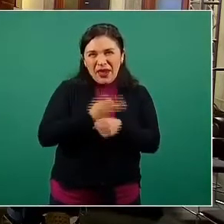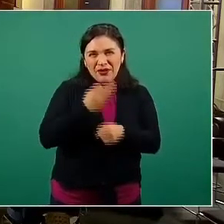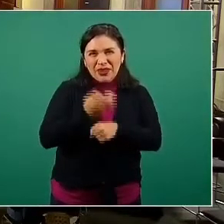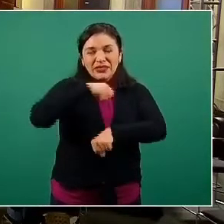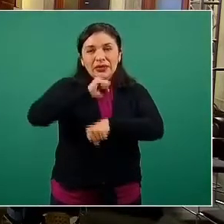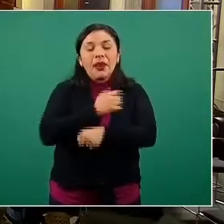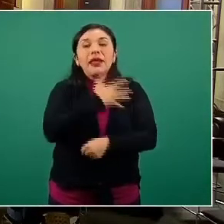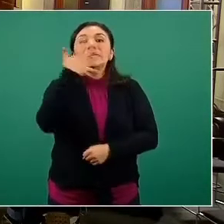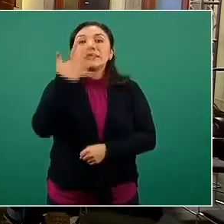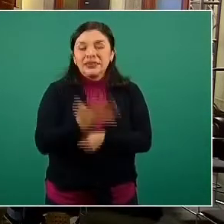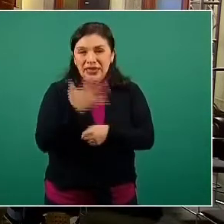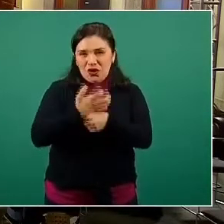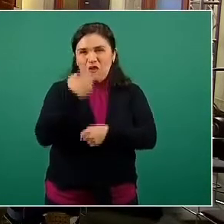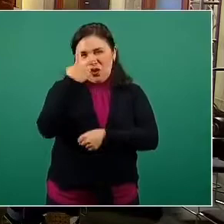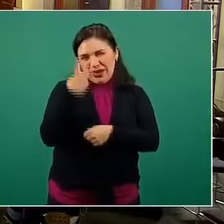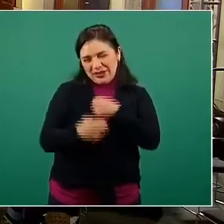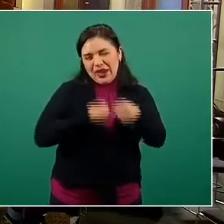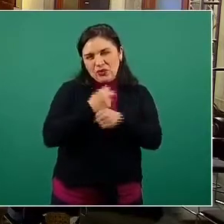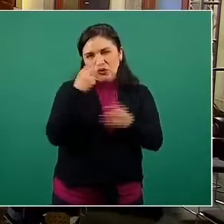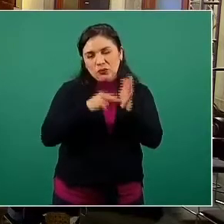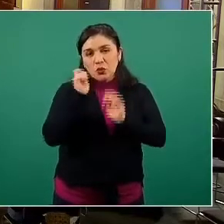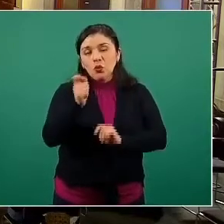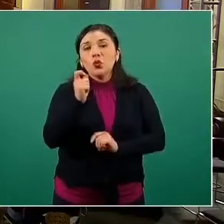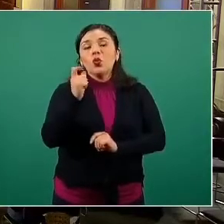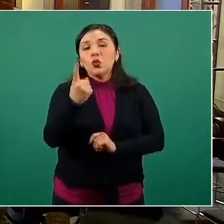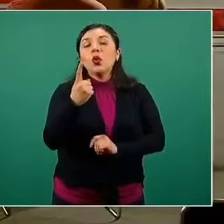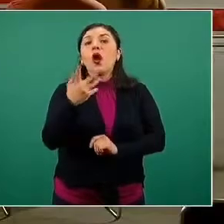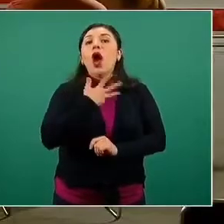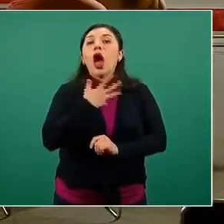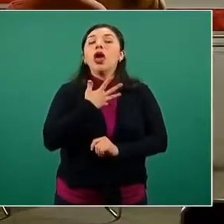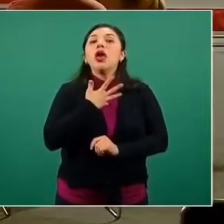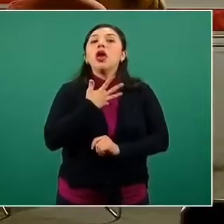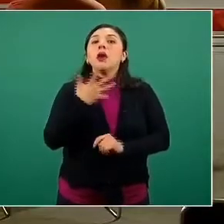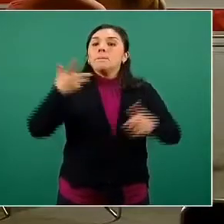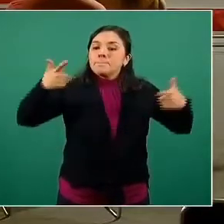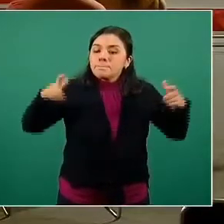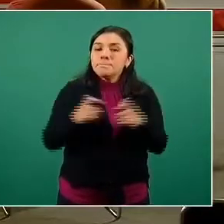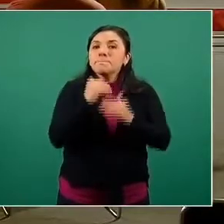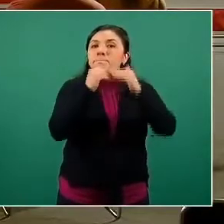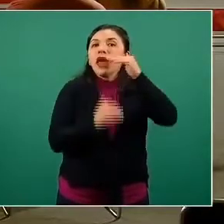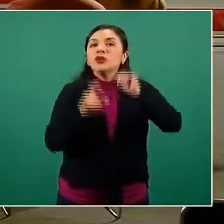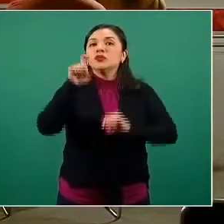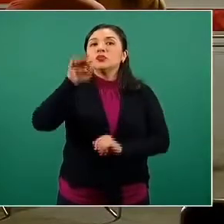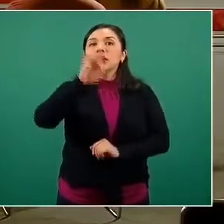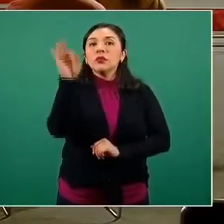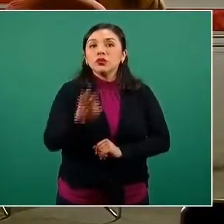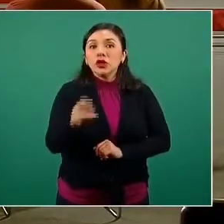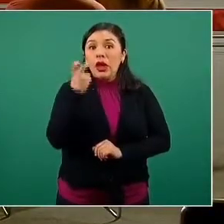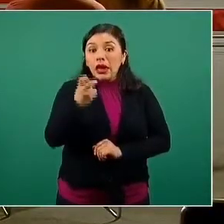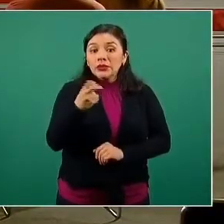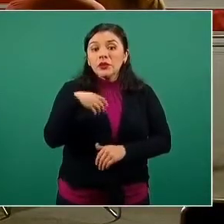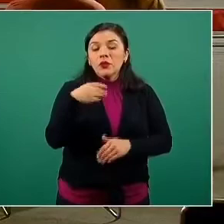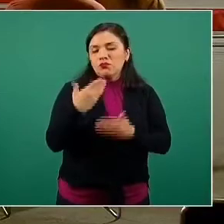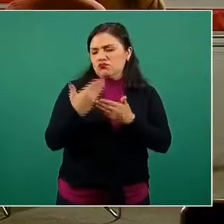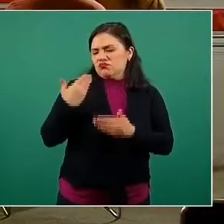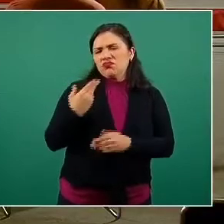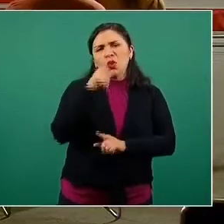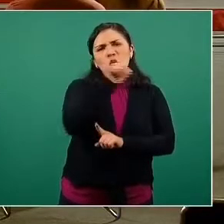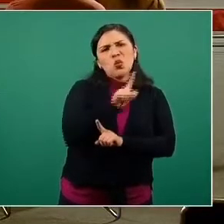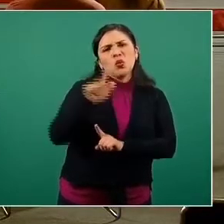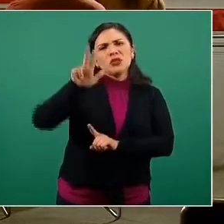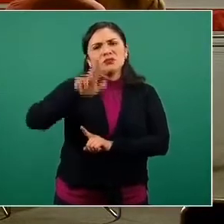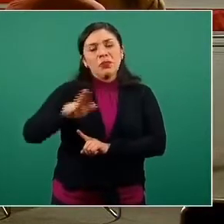semana 5 del año, con una reducción de 20%, y a lo largo de los primeros dos días de la semana, lunes y martes,